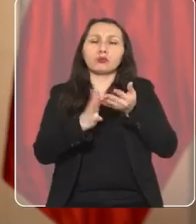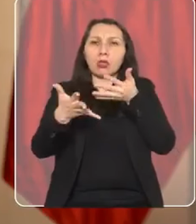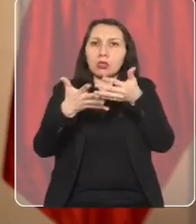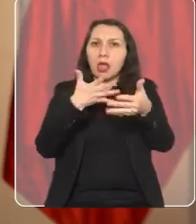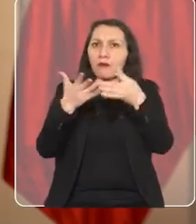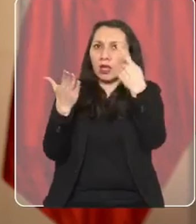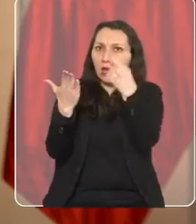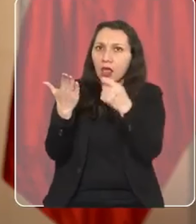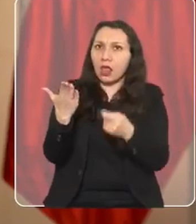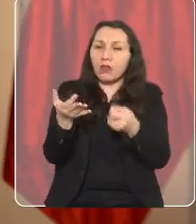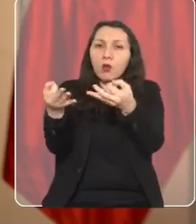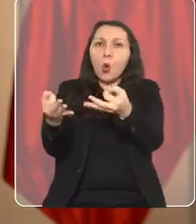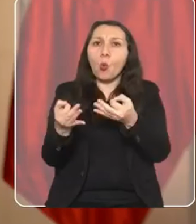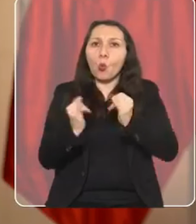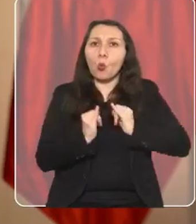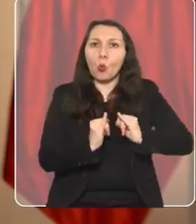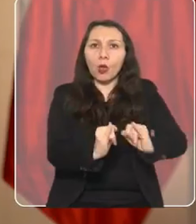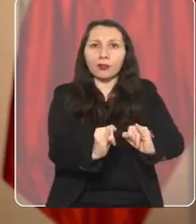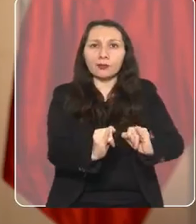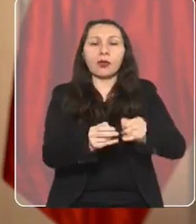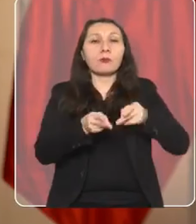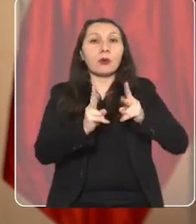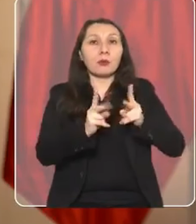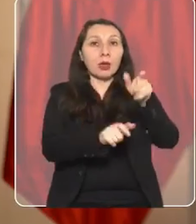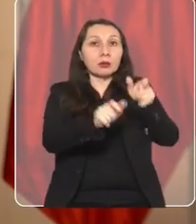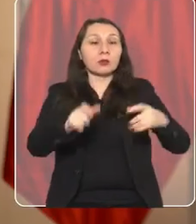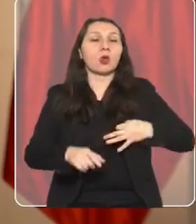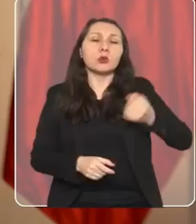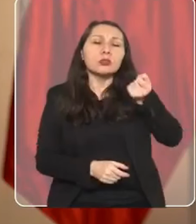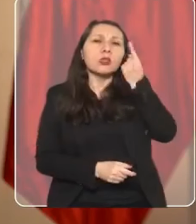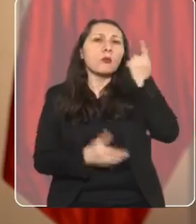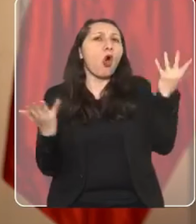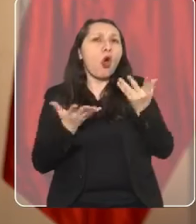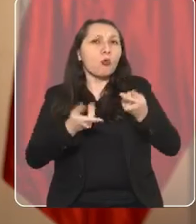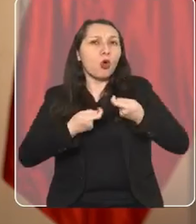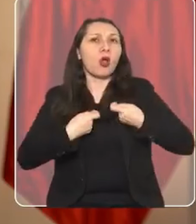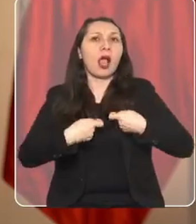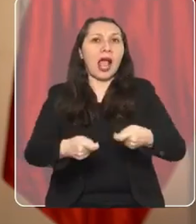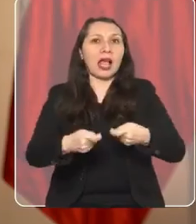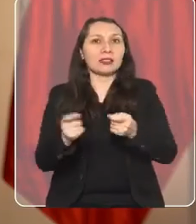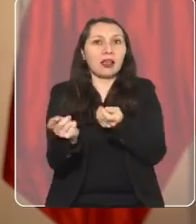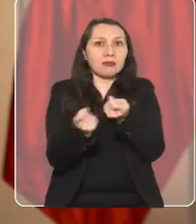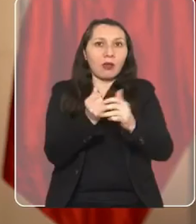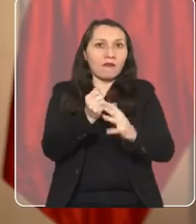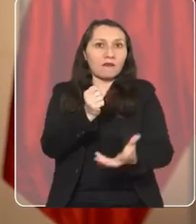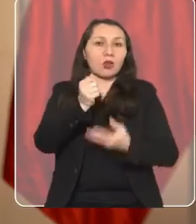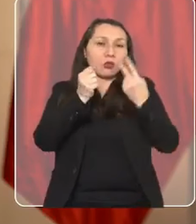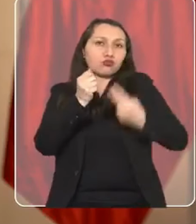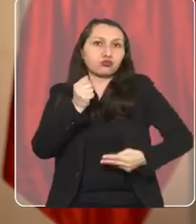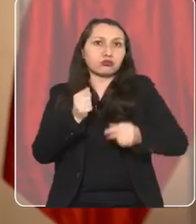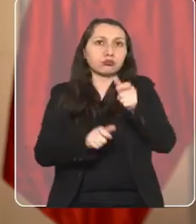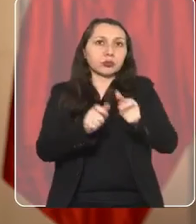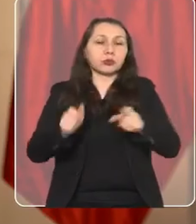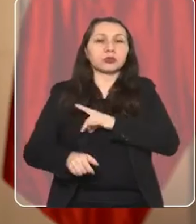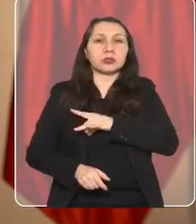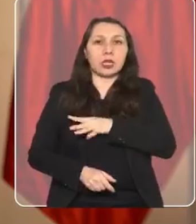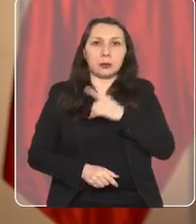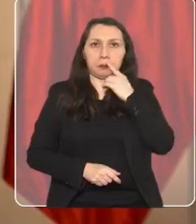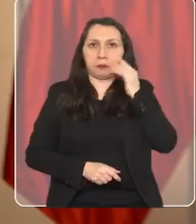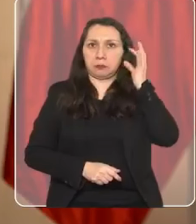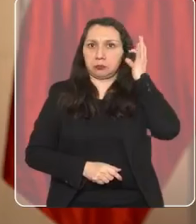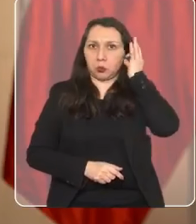transparencia y rendición de cuentas permitiendo que la ciudadanía sepa Cómo se gastan los recursos de todos los chilenos y